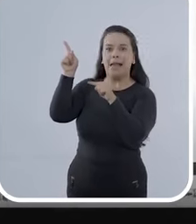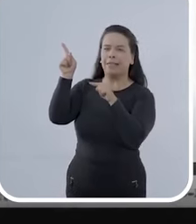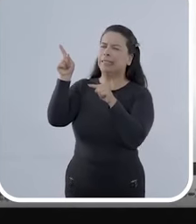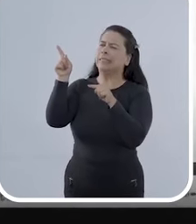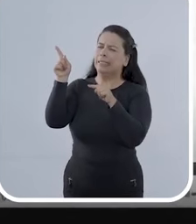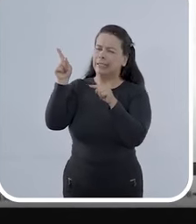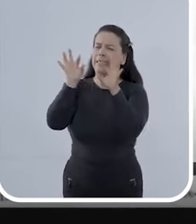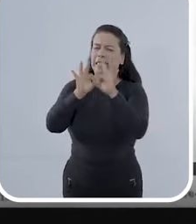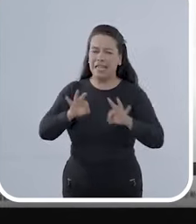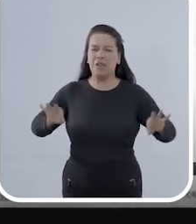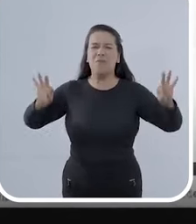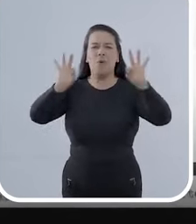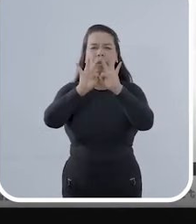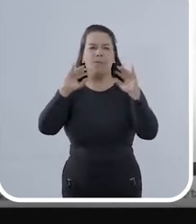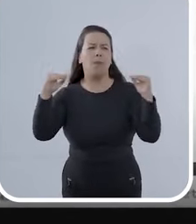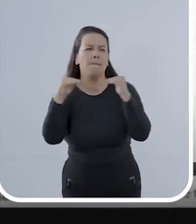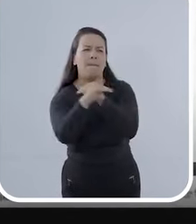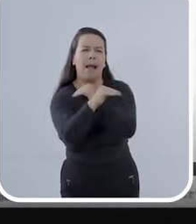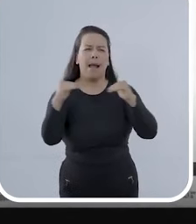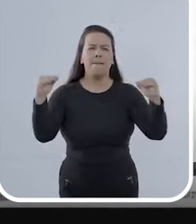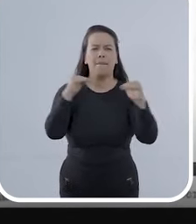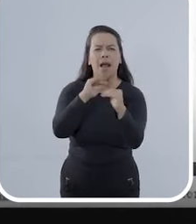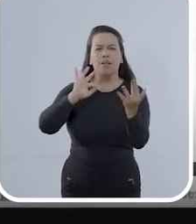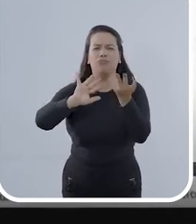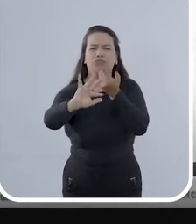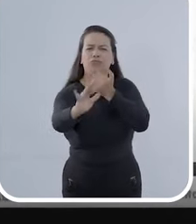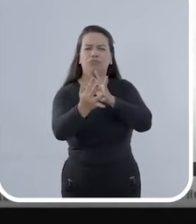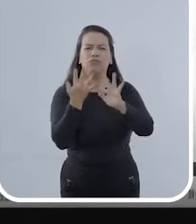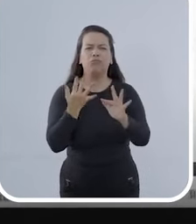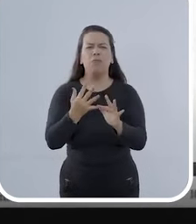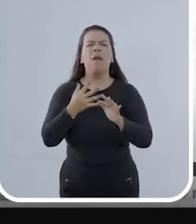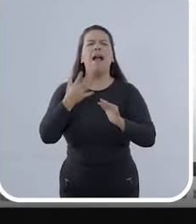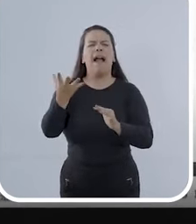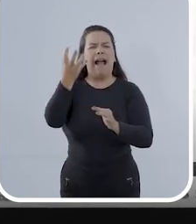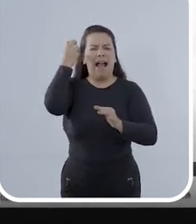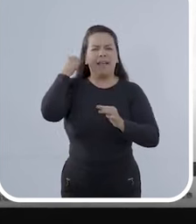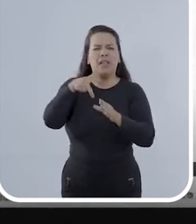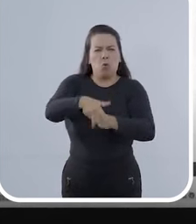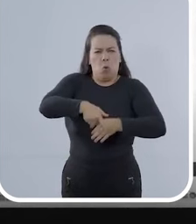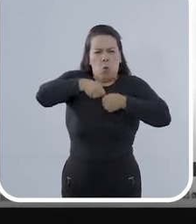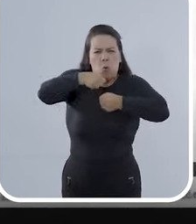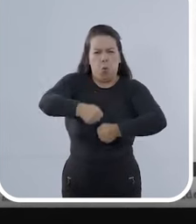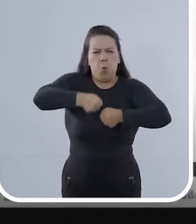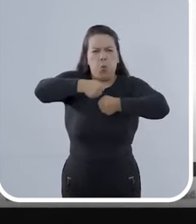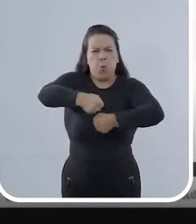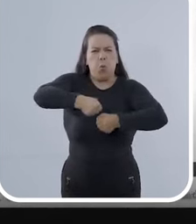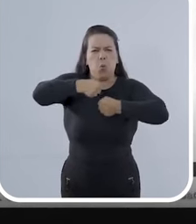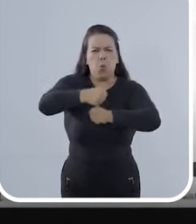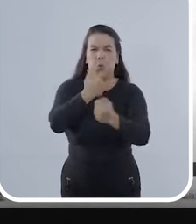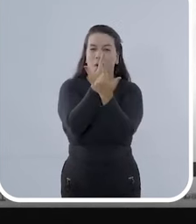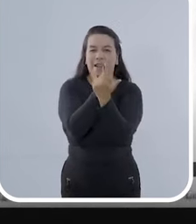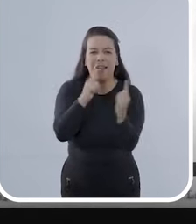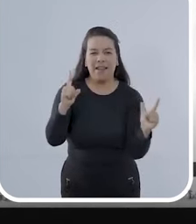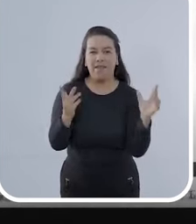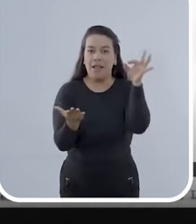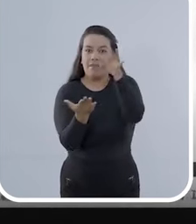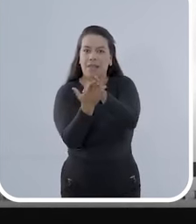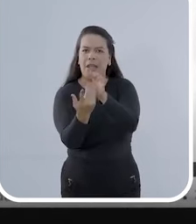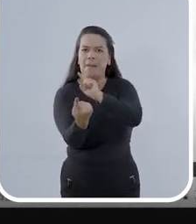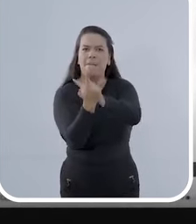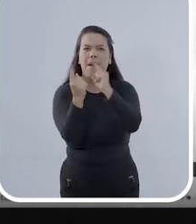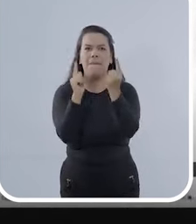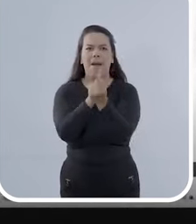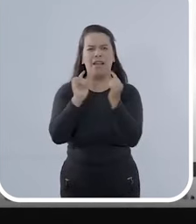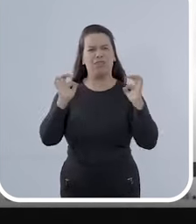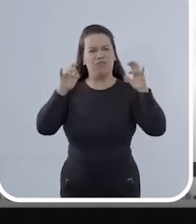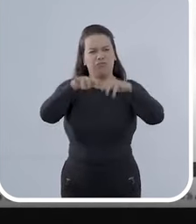antiguo monumento a los héroes fue un icono histórico en Bogotá, conformado por una torre rectangular enchapada en piedra de aproximadamente seis